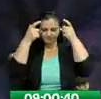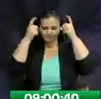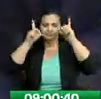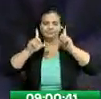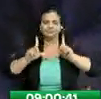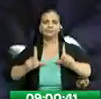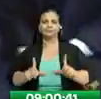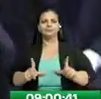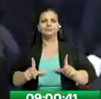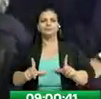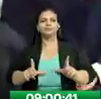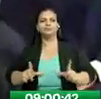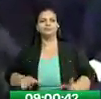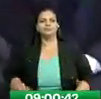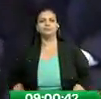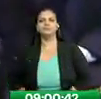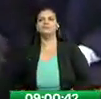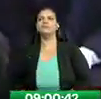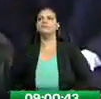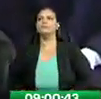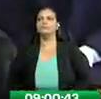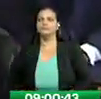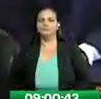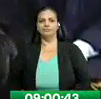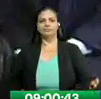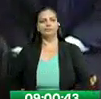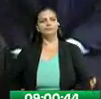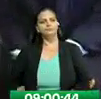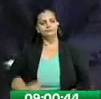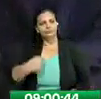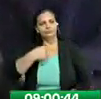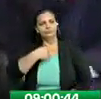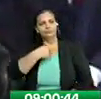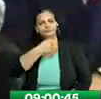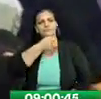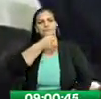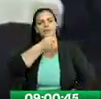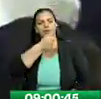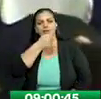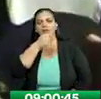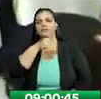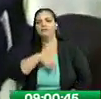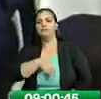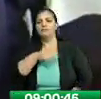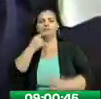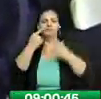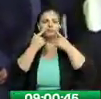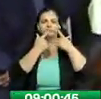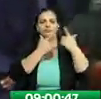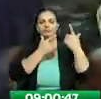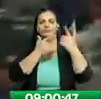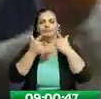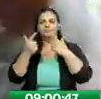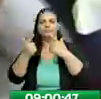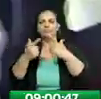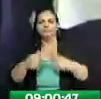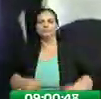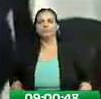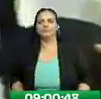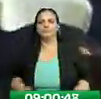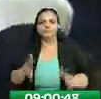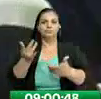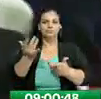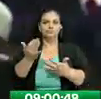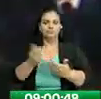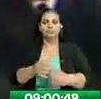ese instante. Nosotros vamos a estar pendientes, ya mismo, en pocos minutos, van ellos a subir, van a